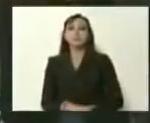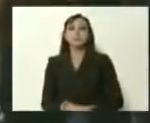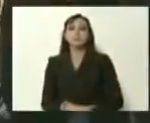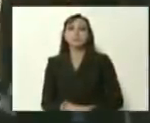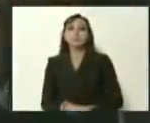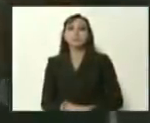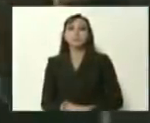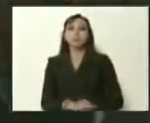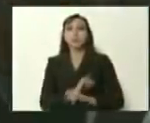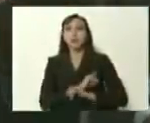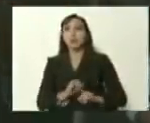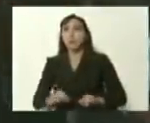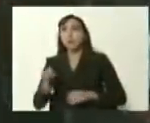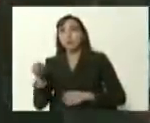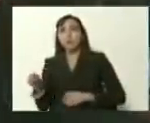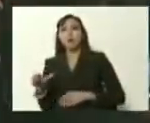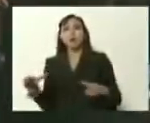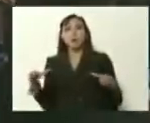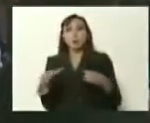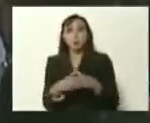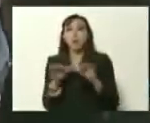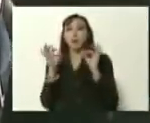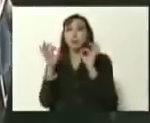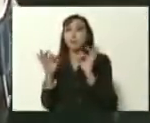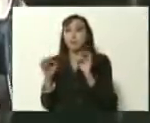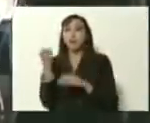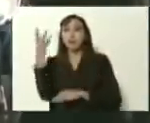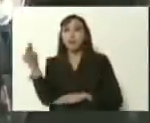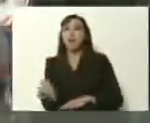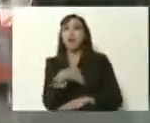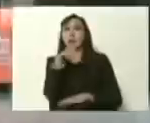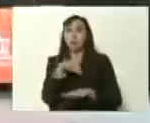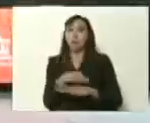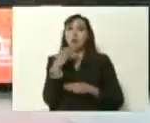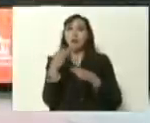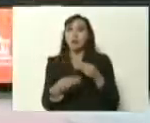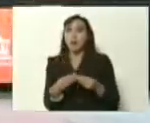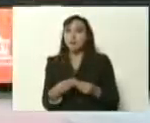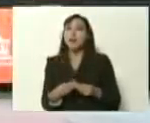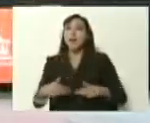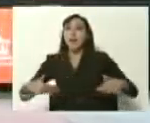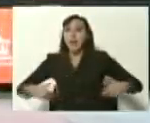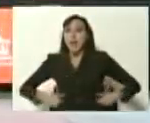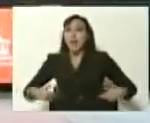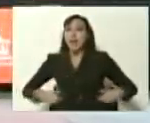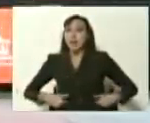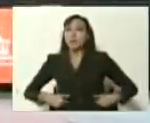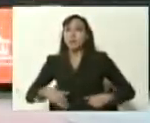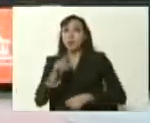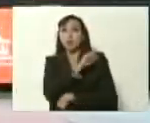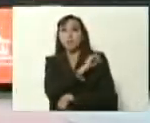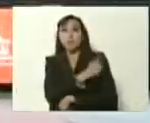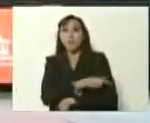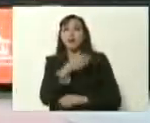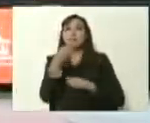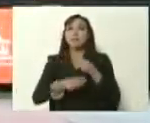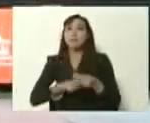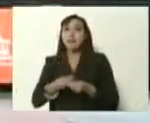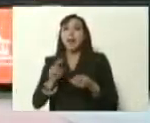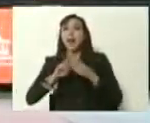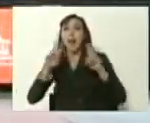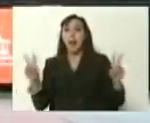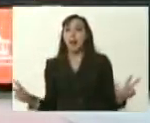Esta reunión de la Comisión Especial de la Asamblea Nacional que dedica esfuerzos para fortalecer la paz,